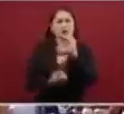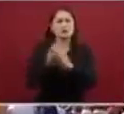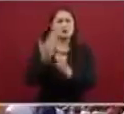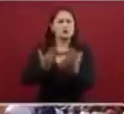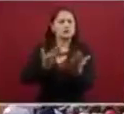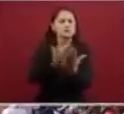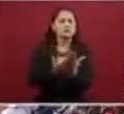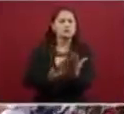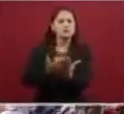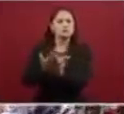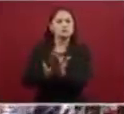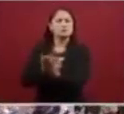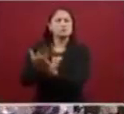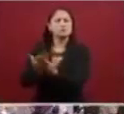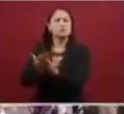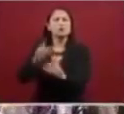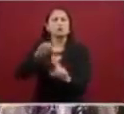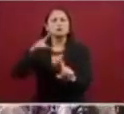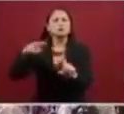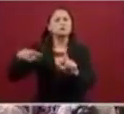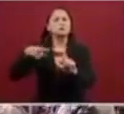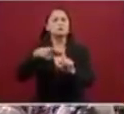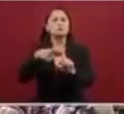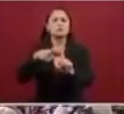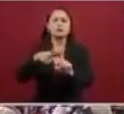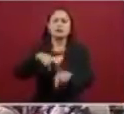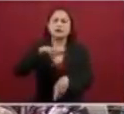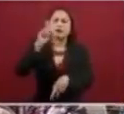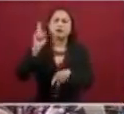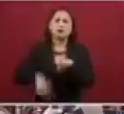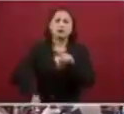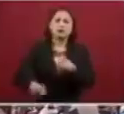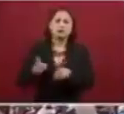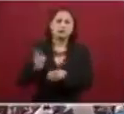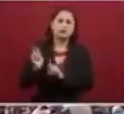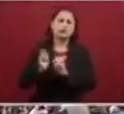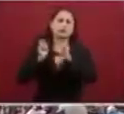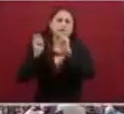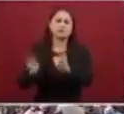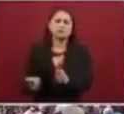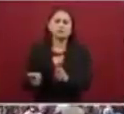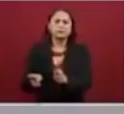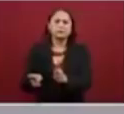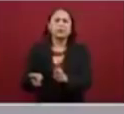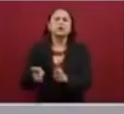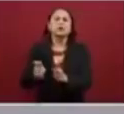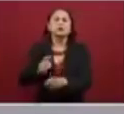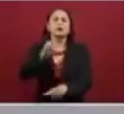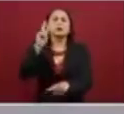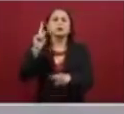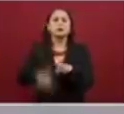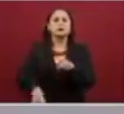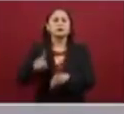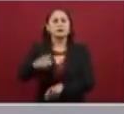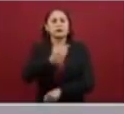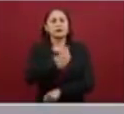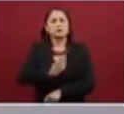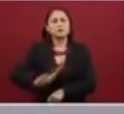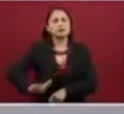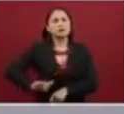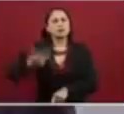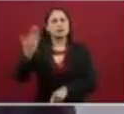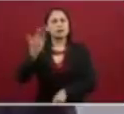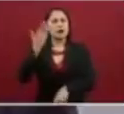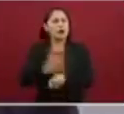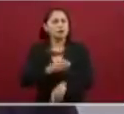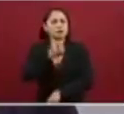la revocación del mandato y la eliminación del fuero al presidente y a